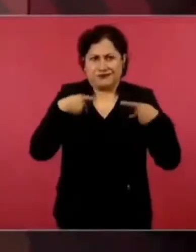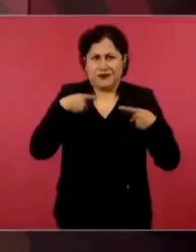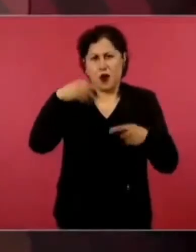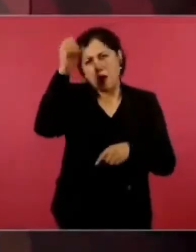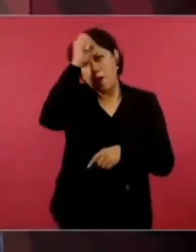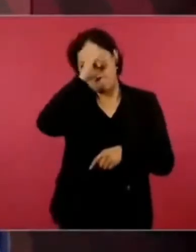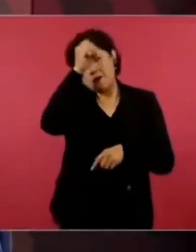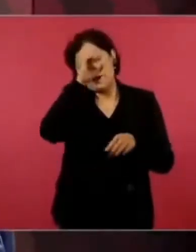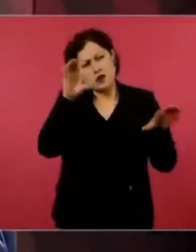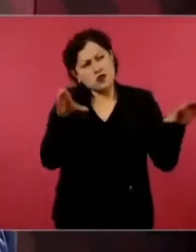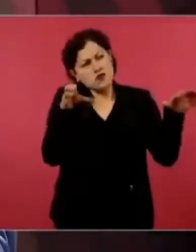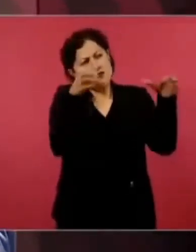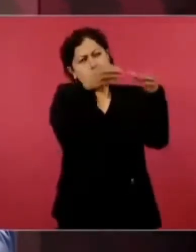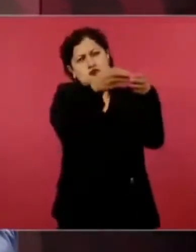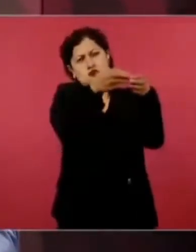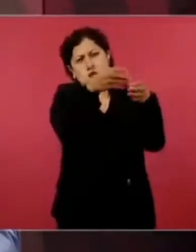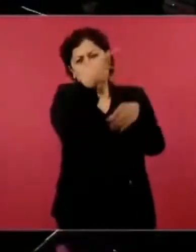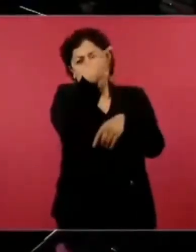pues